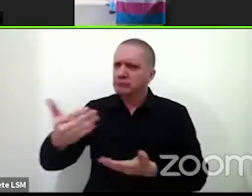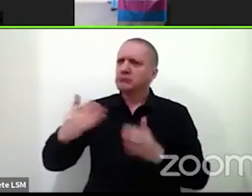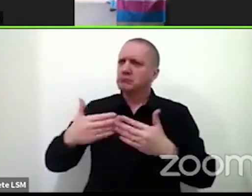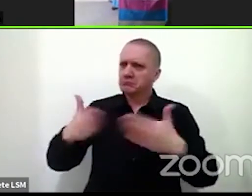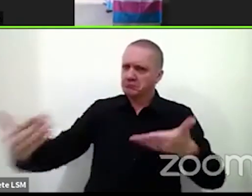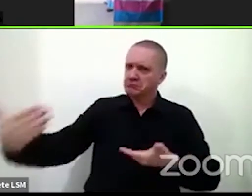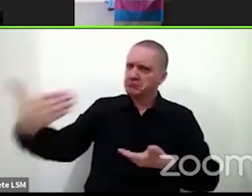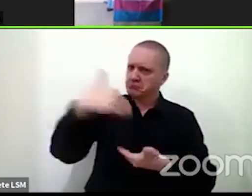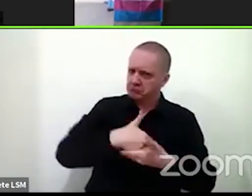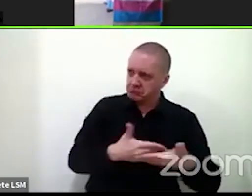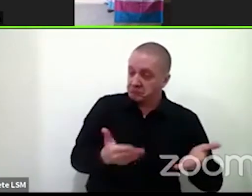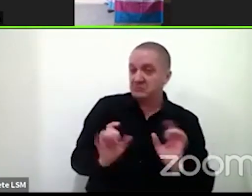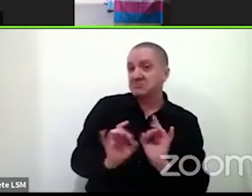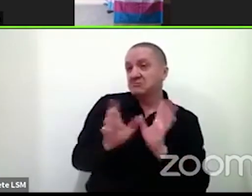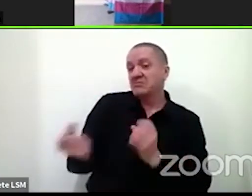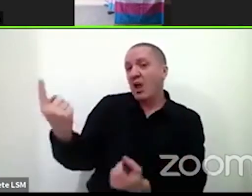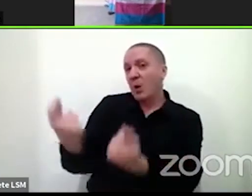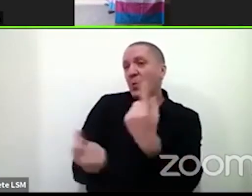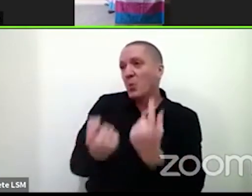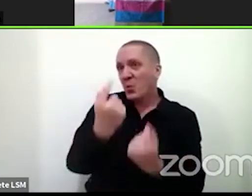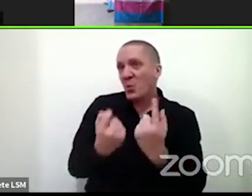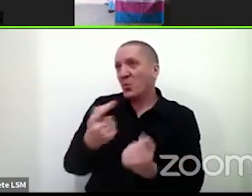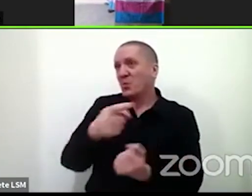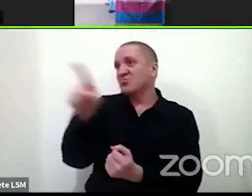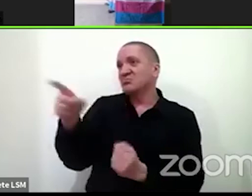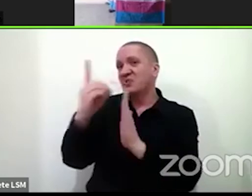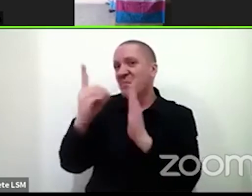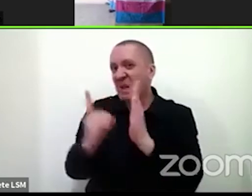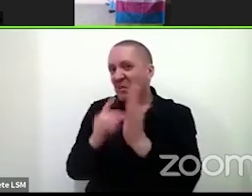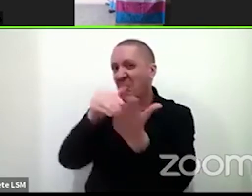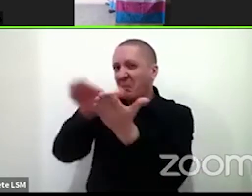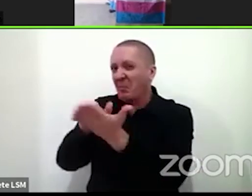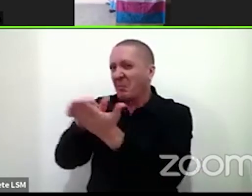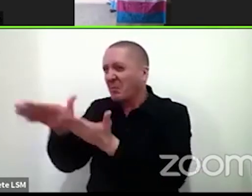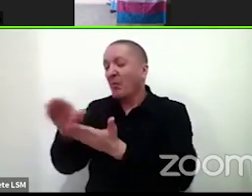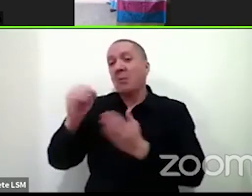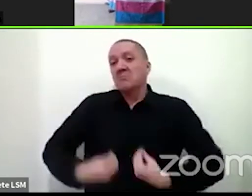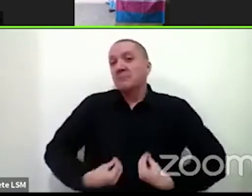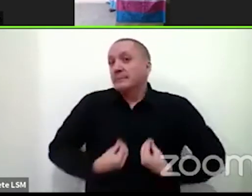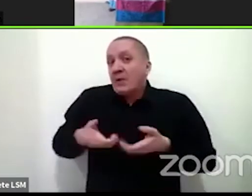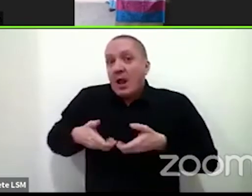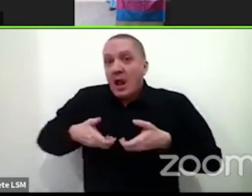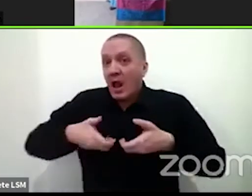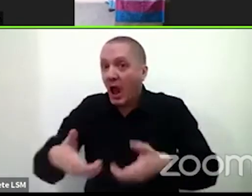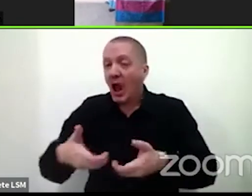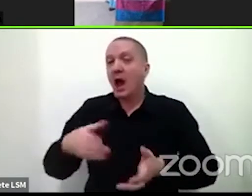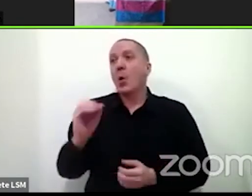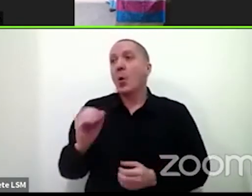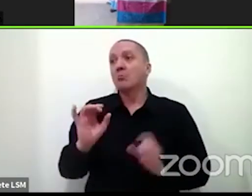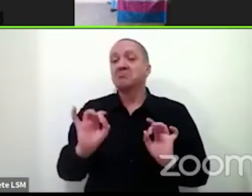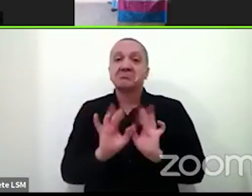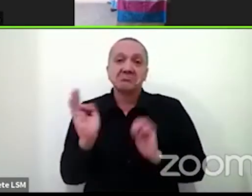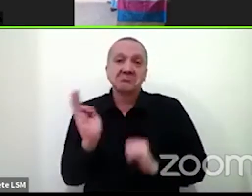sus departamentos, o personas trans en condición de calle, y también que fueron liberadas de centros de